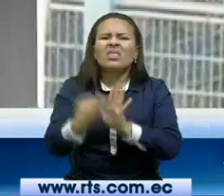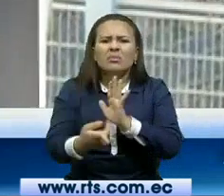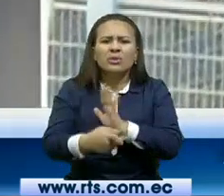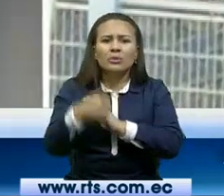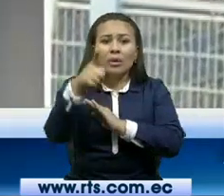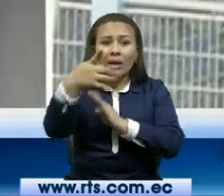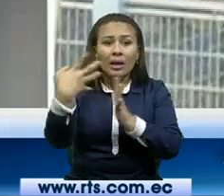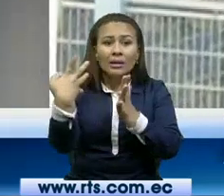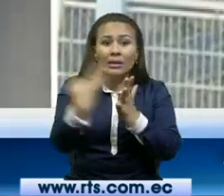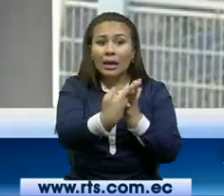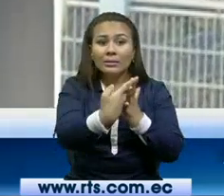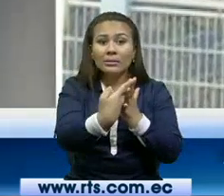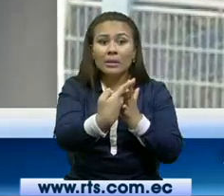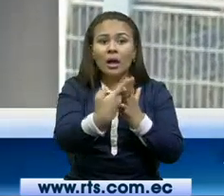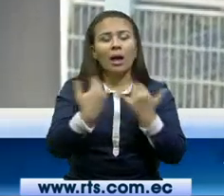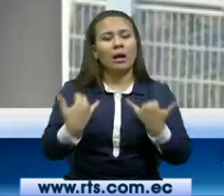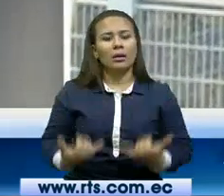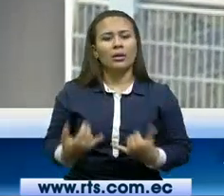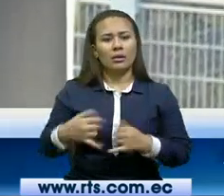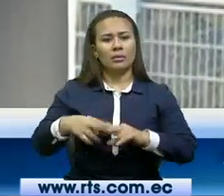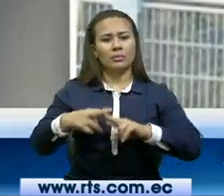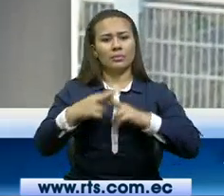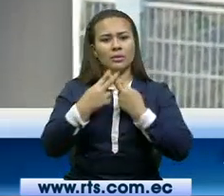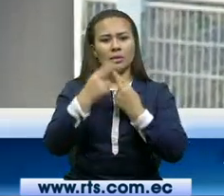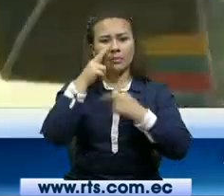motín están ya en curso.